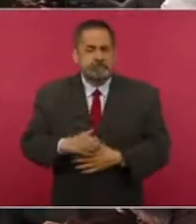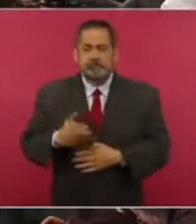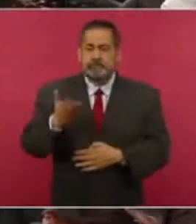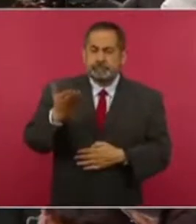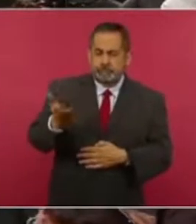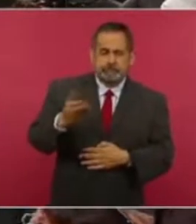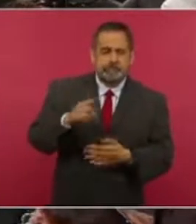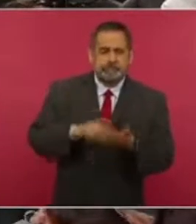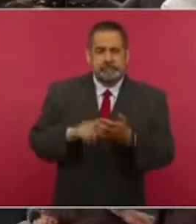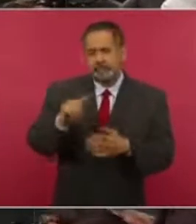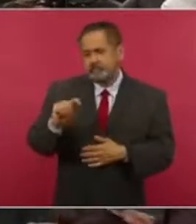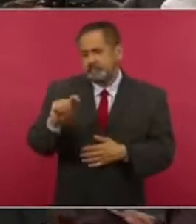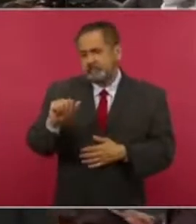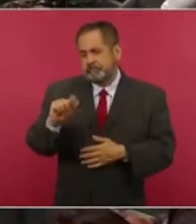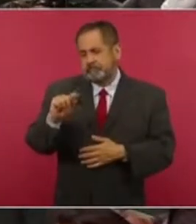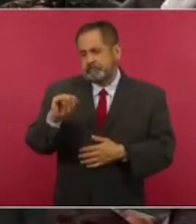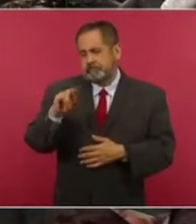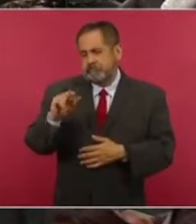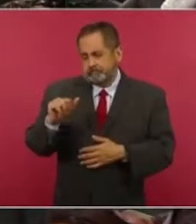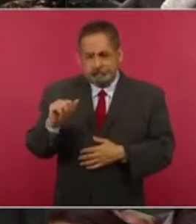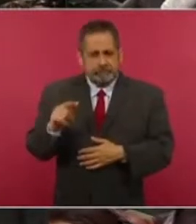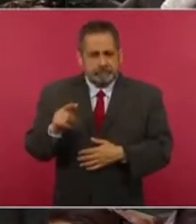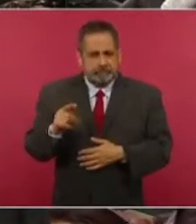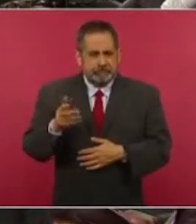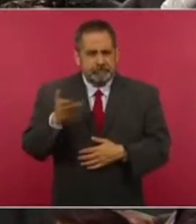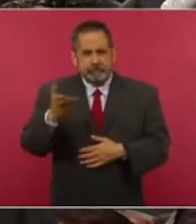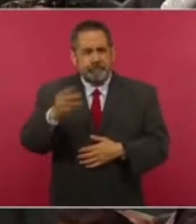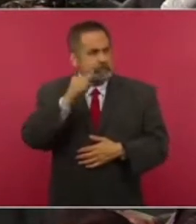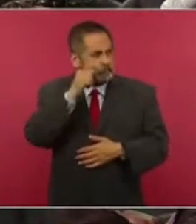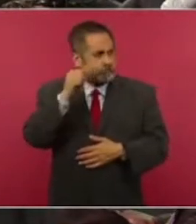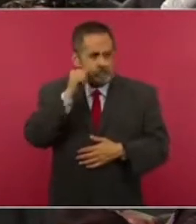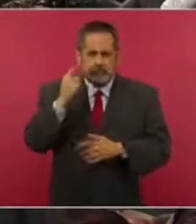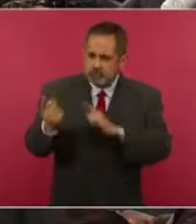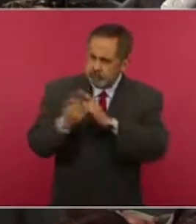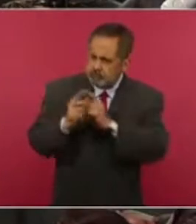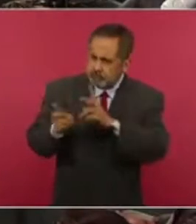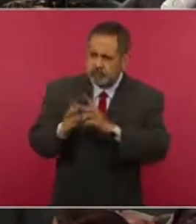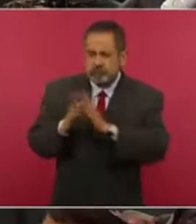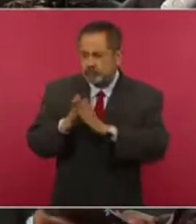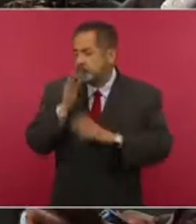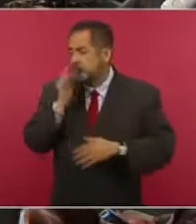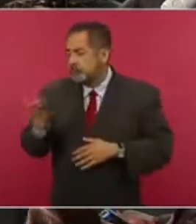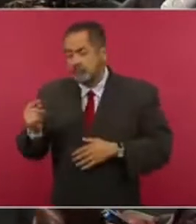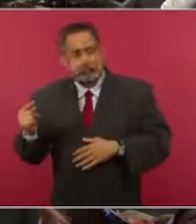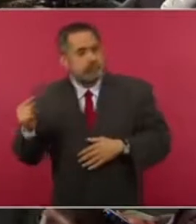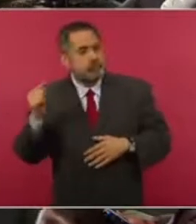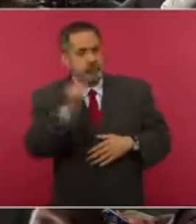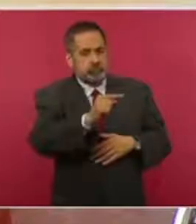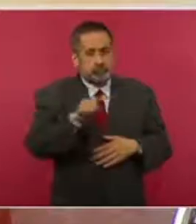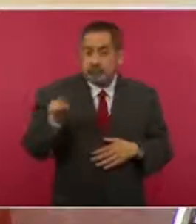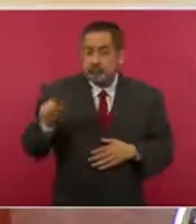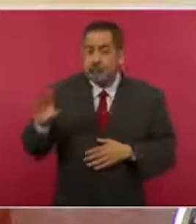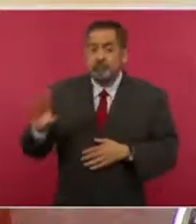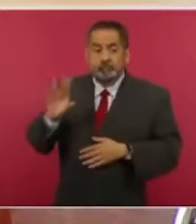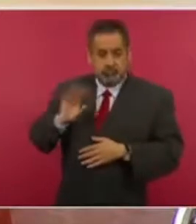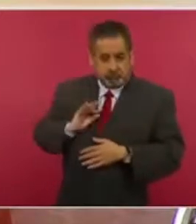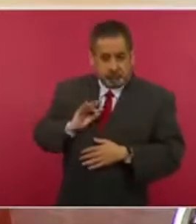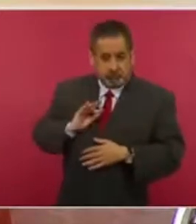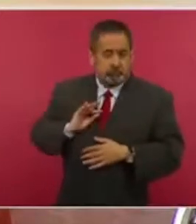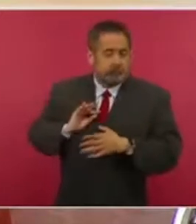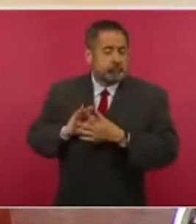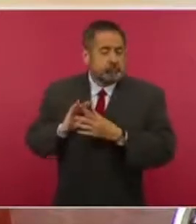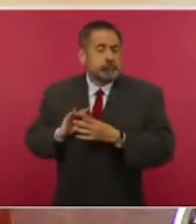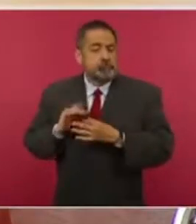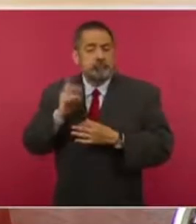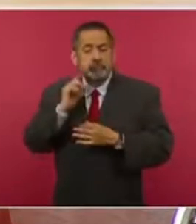a Tatiana, si está por allá, porque la vi ayer y me informó que